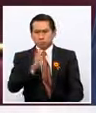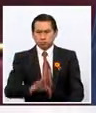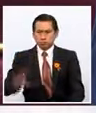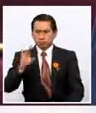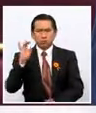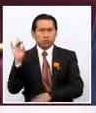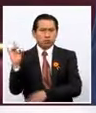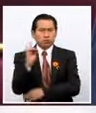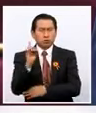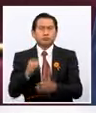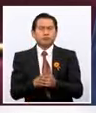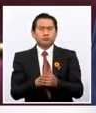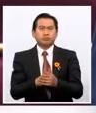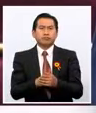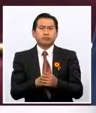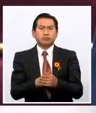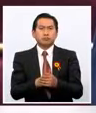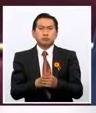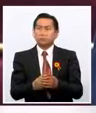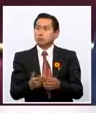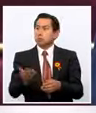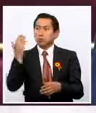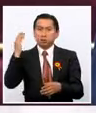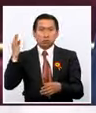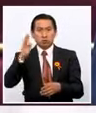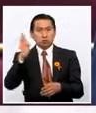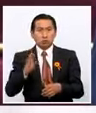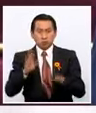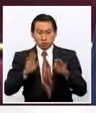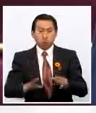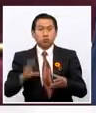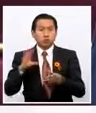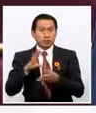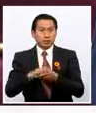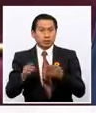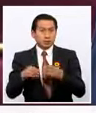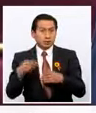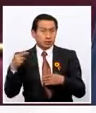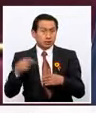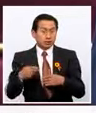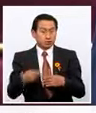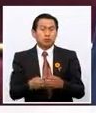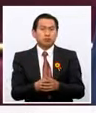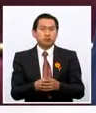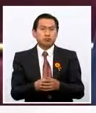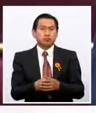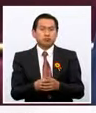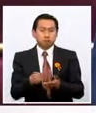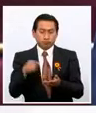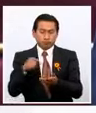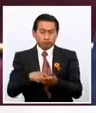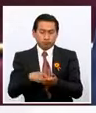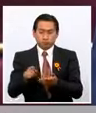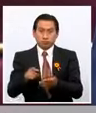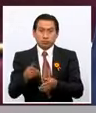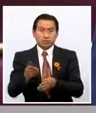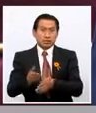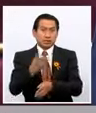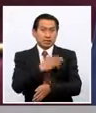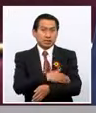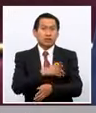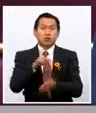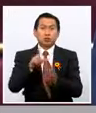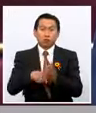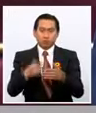un alcance nunca ha vivido en nuestra historia un alcance que marca un antes y un